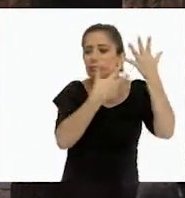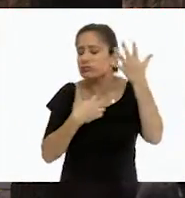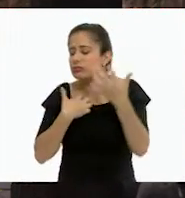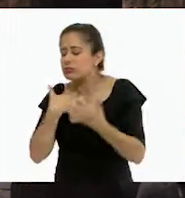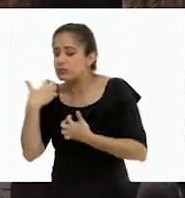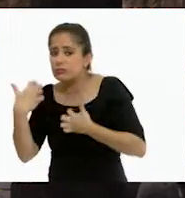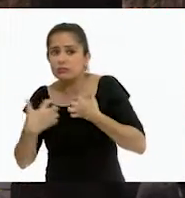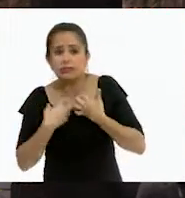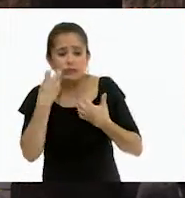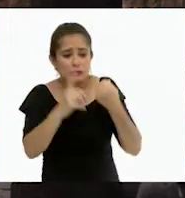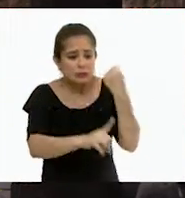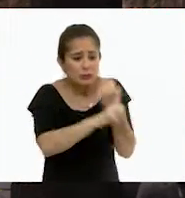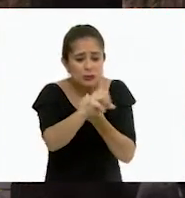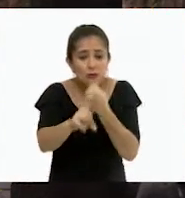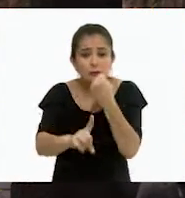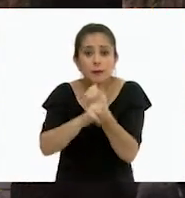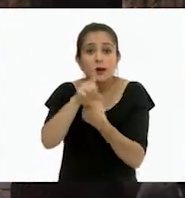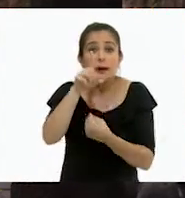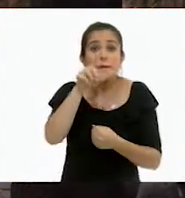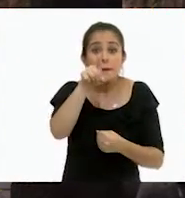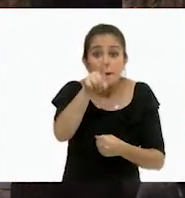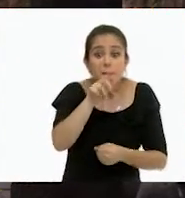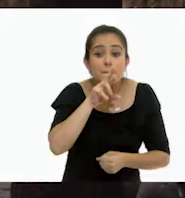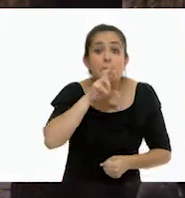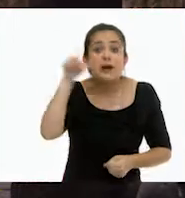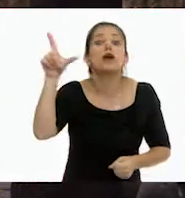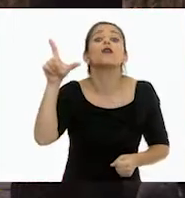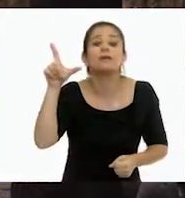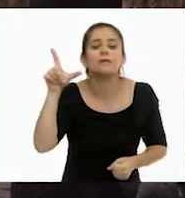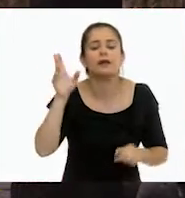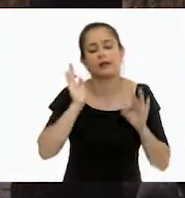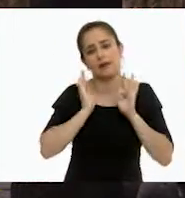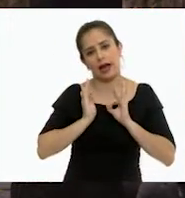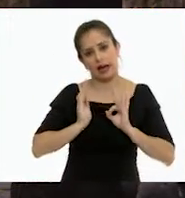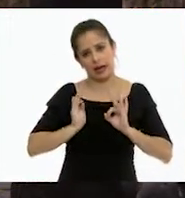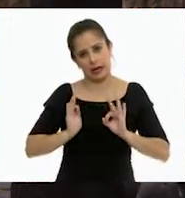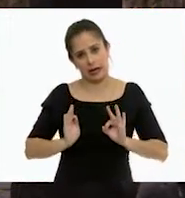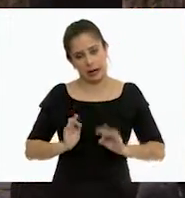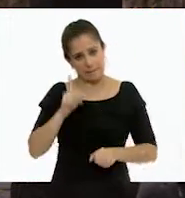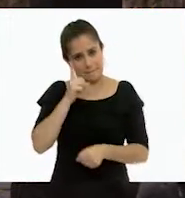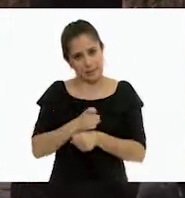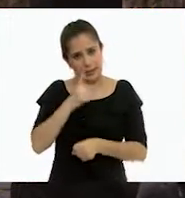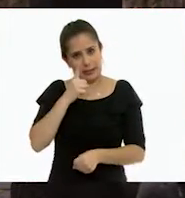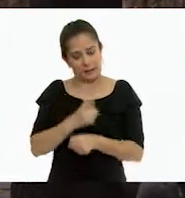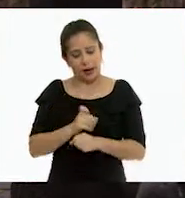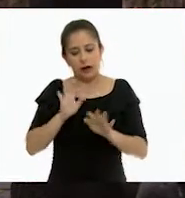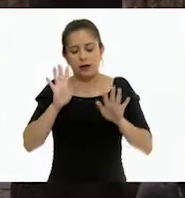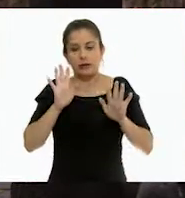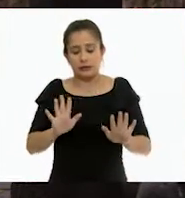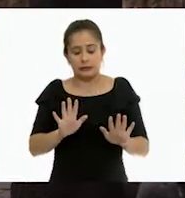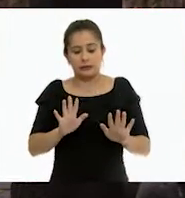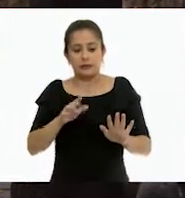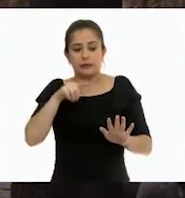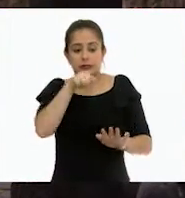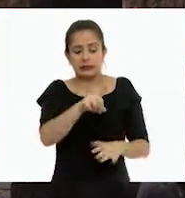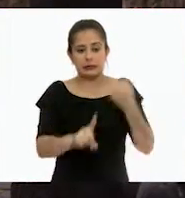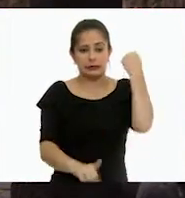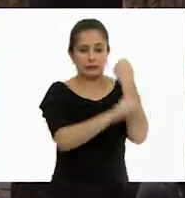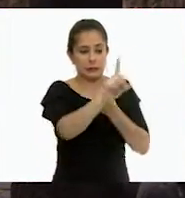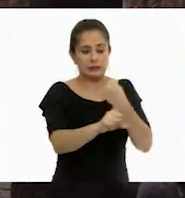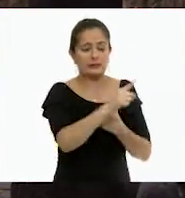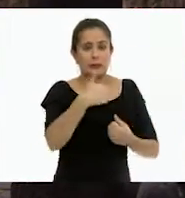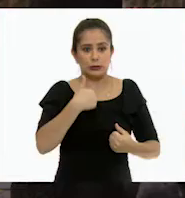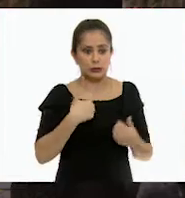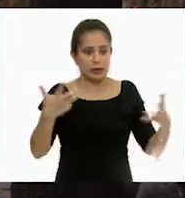a un problema, lo mejor es calmarte, tratar de relajar, parar en ese momento cuando no sabes cómo